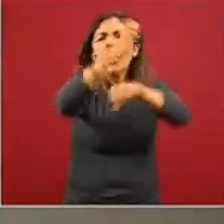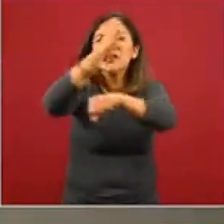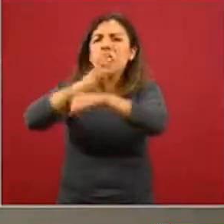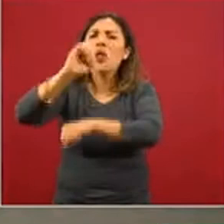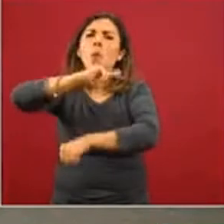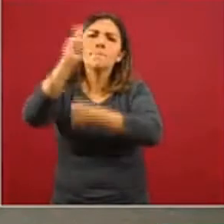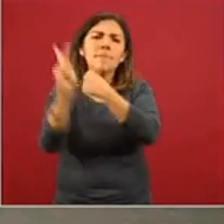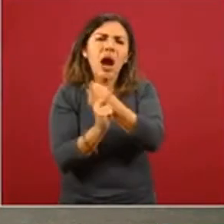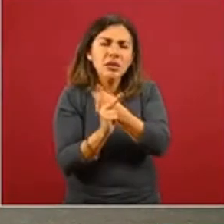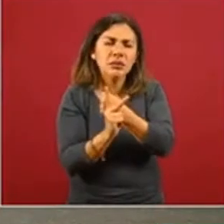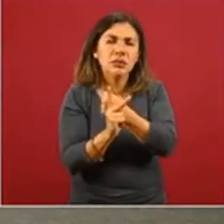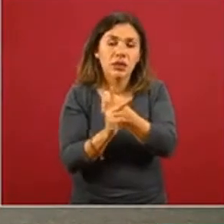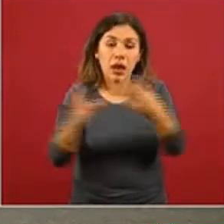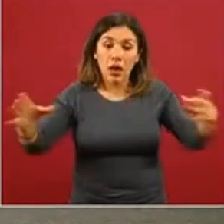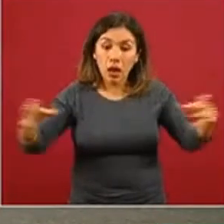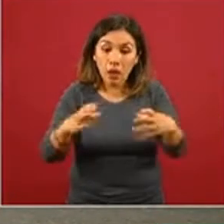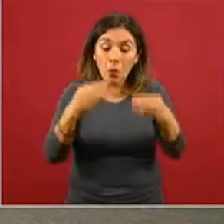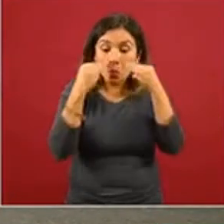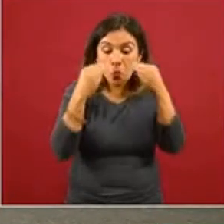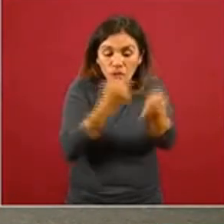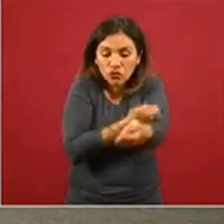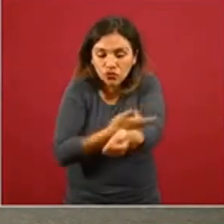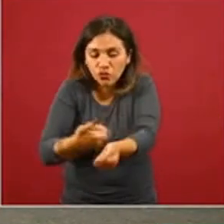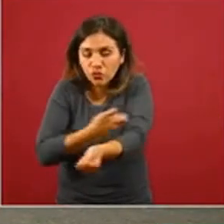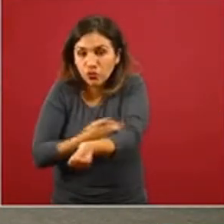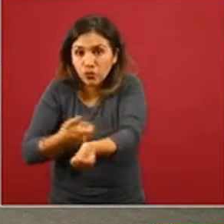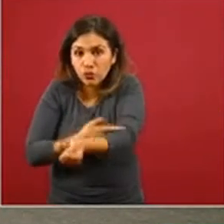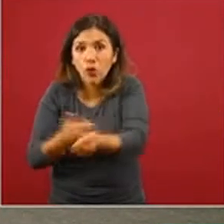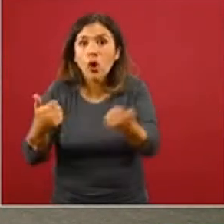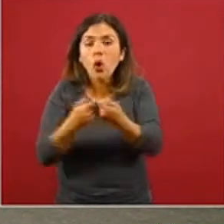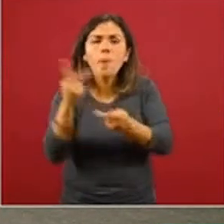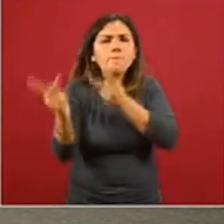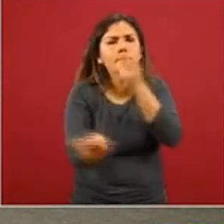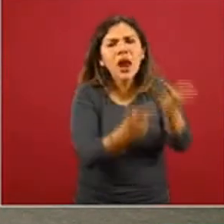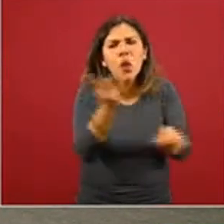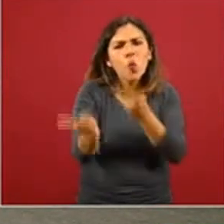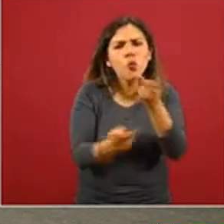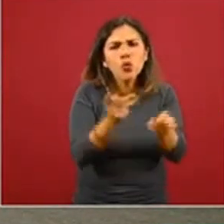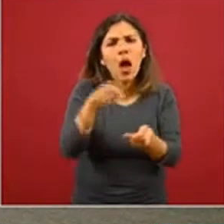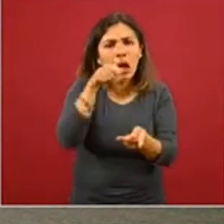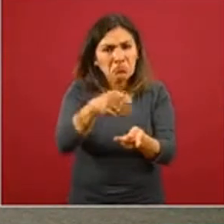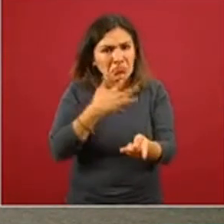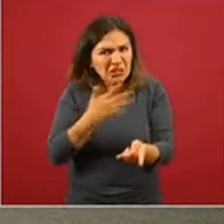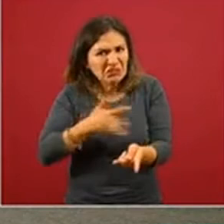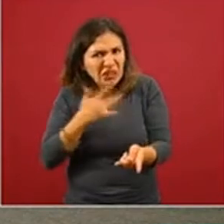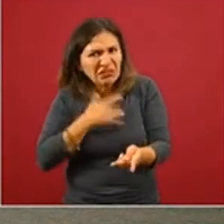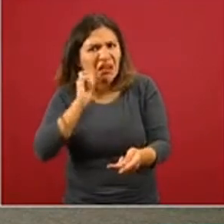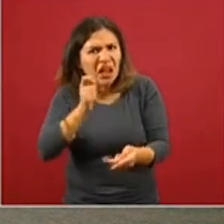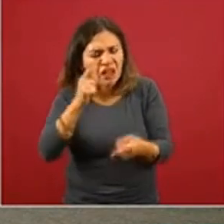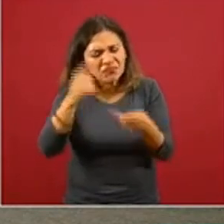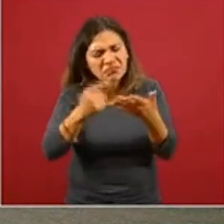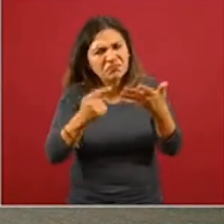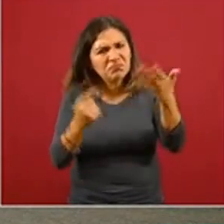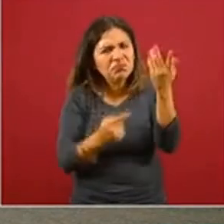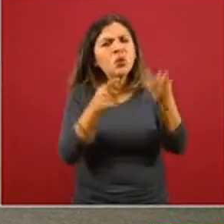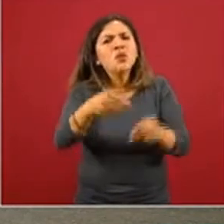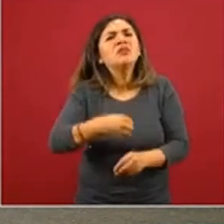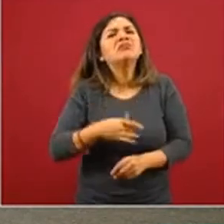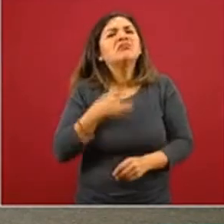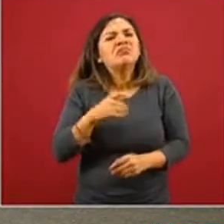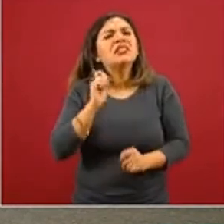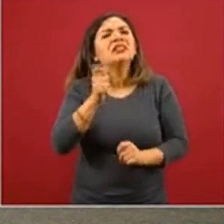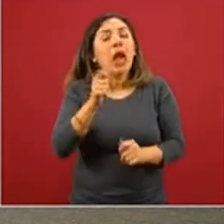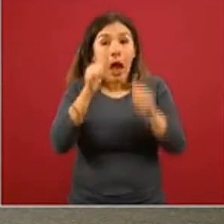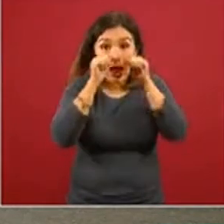por país, y se les toman muestras de sangre, se les hacen un cuestionario sobre si tuvieron síntomas y cómo los vivieron, si